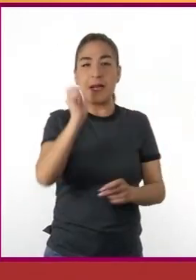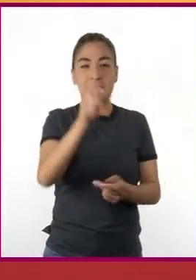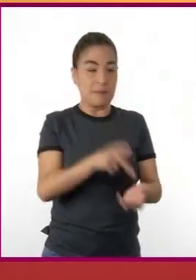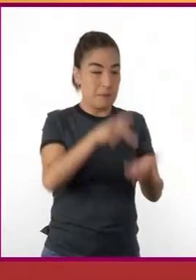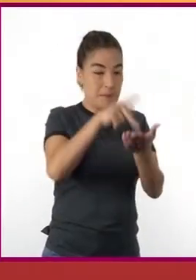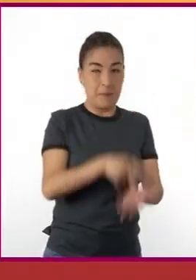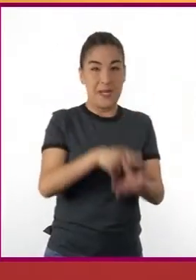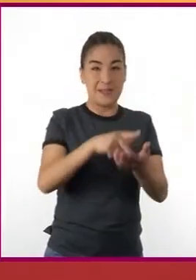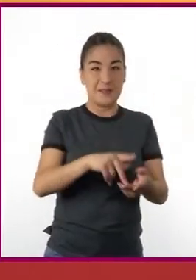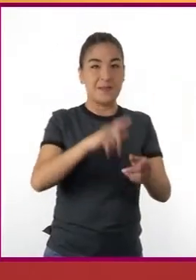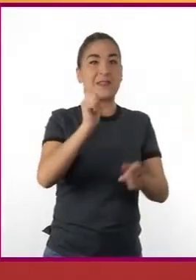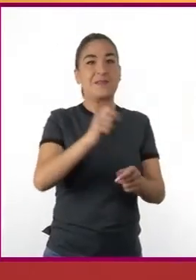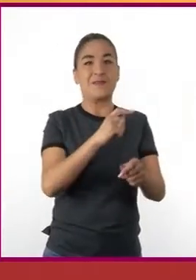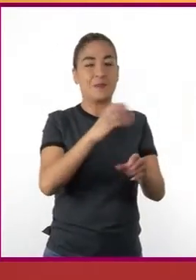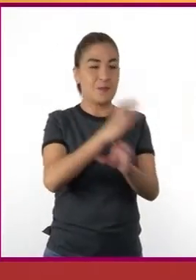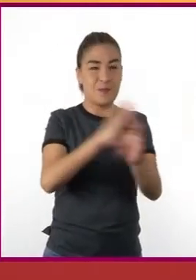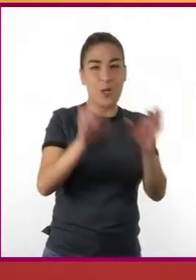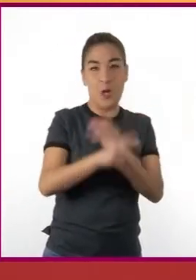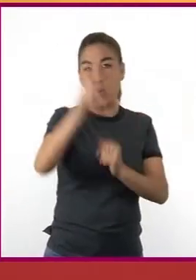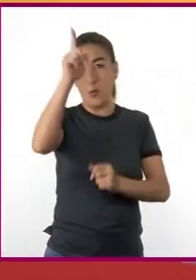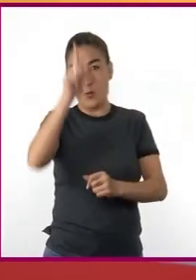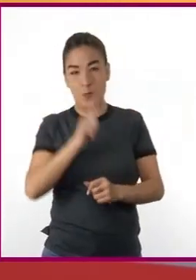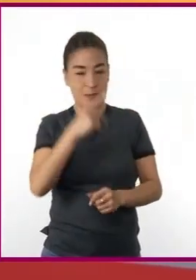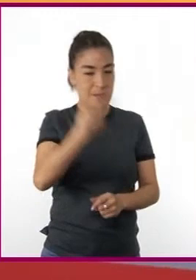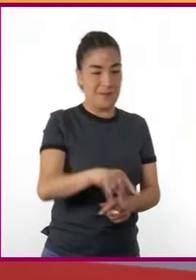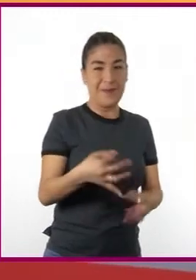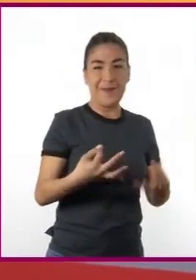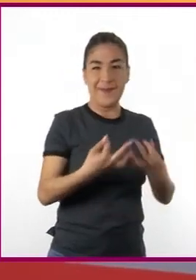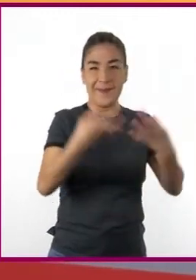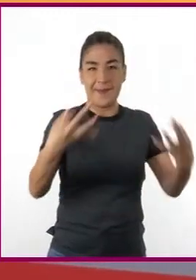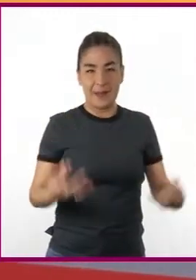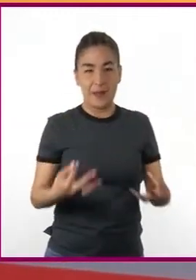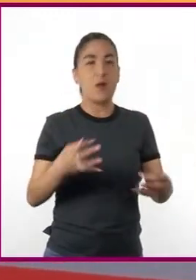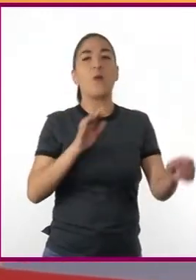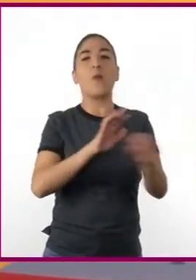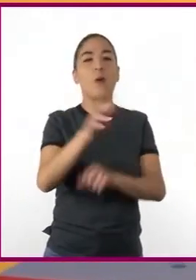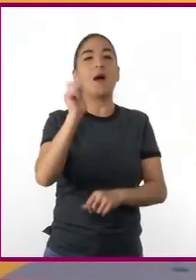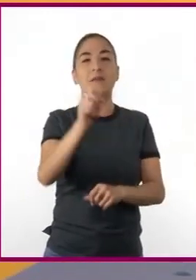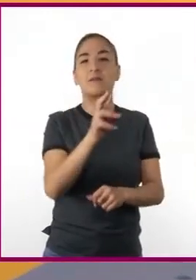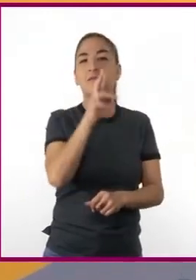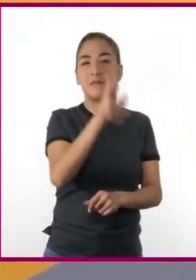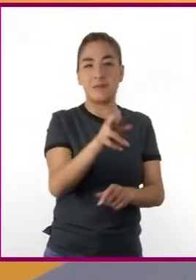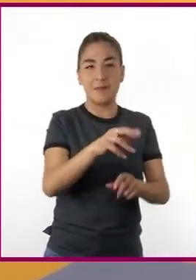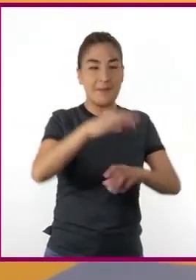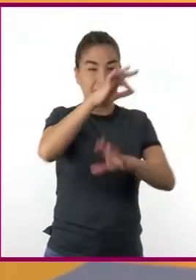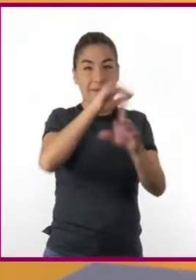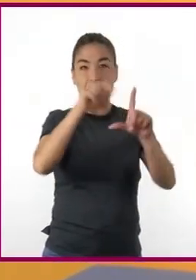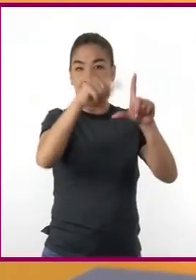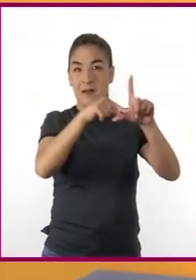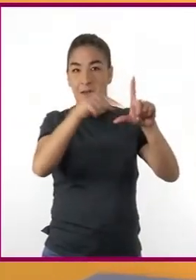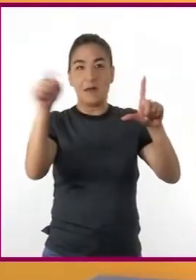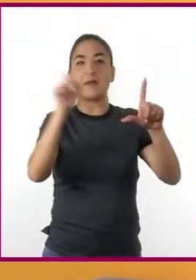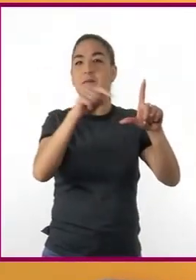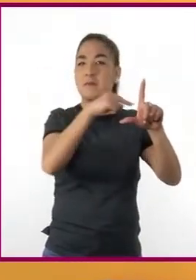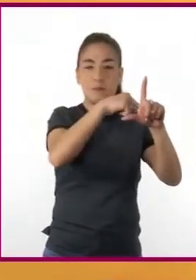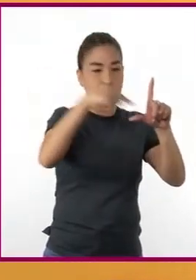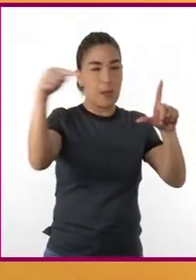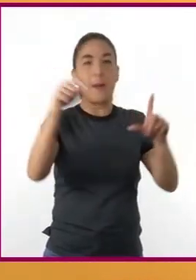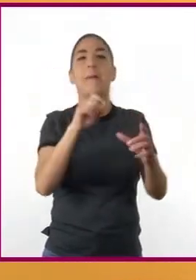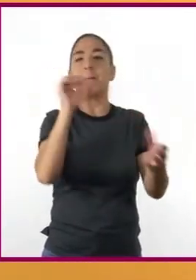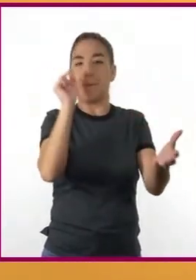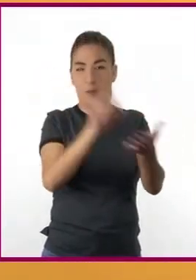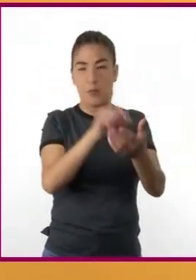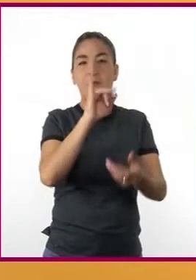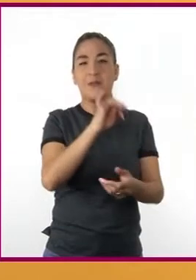de diferentes objetos en la Luna y en la Tierra, la gráfica resultante es una línea recta que pasa exactamente por el